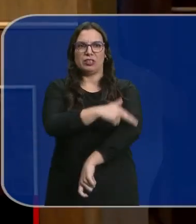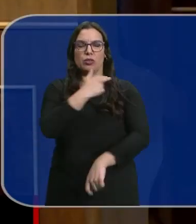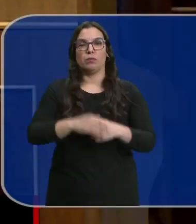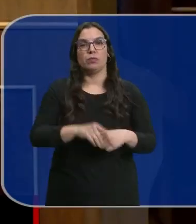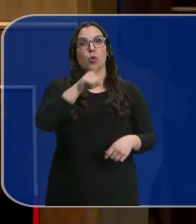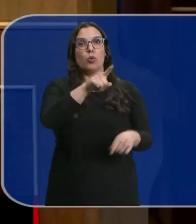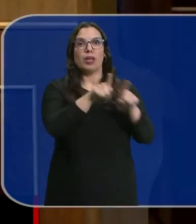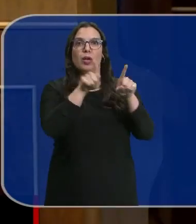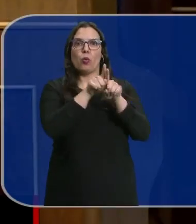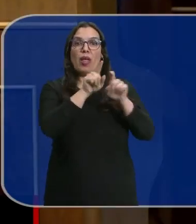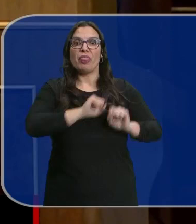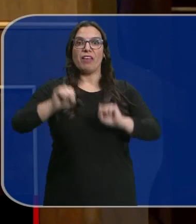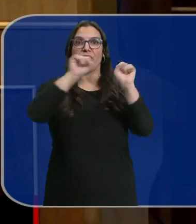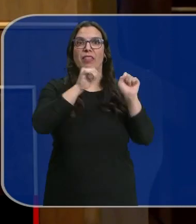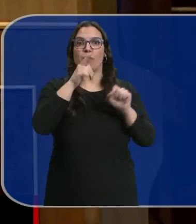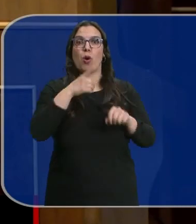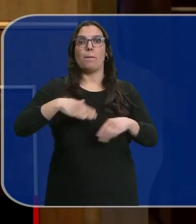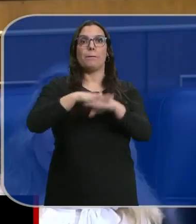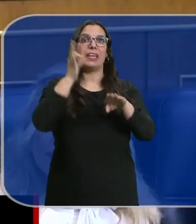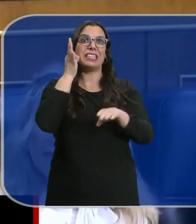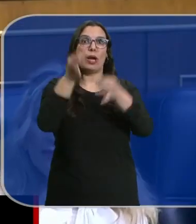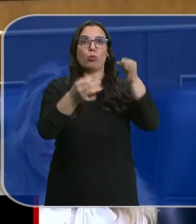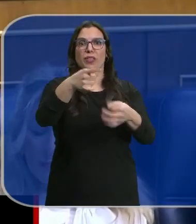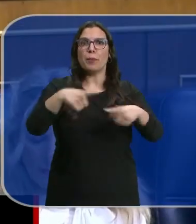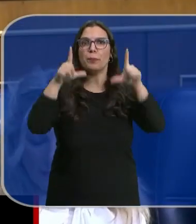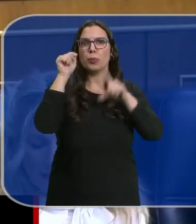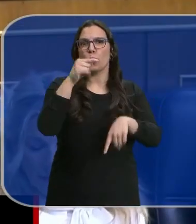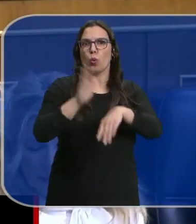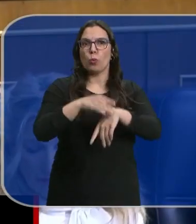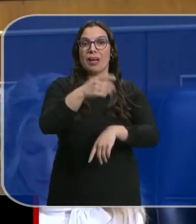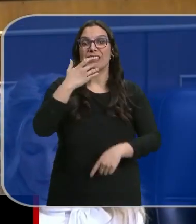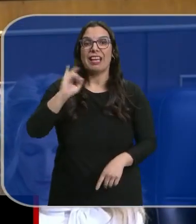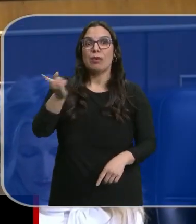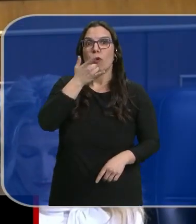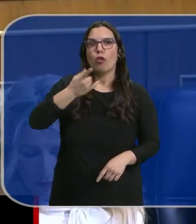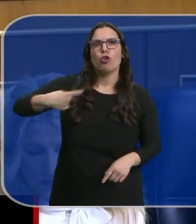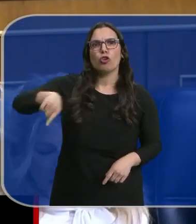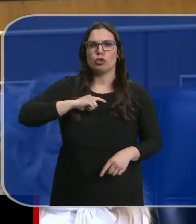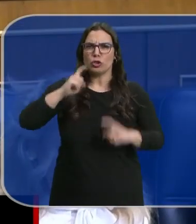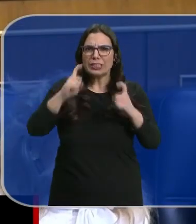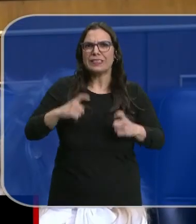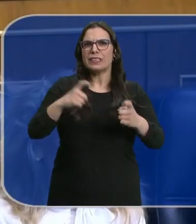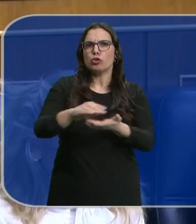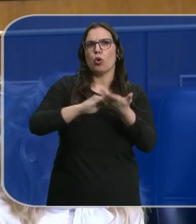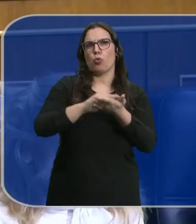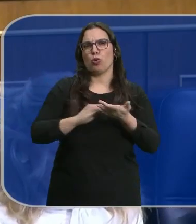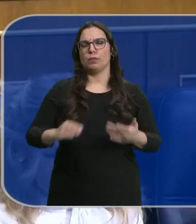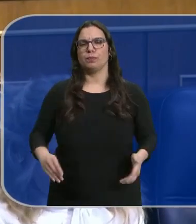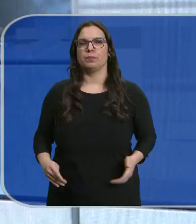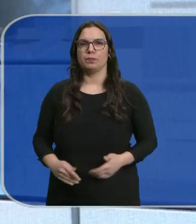Usted se parapeta detrás de la ministra de Justicia. Cuando hay una equivocación, nos afanamos en resolver ese